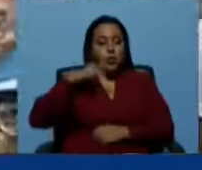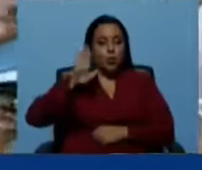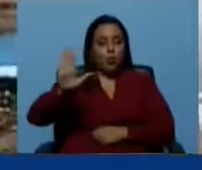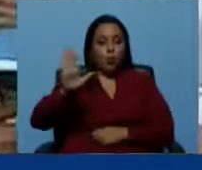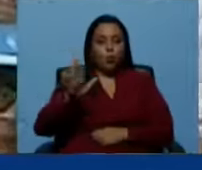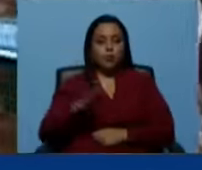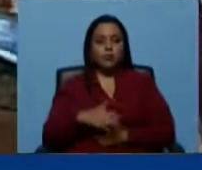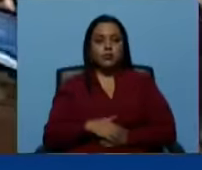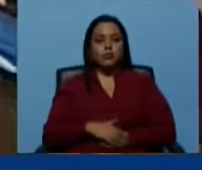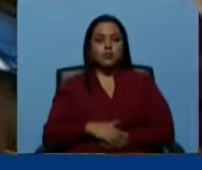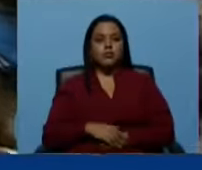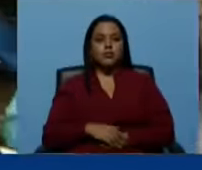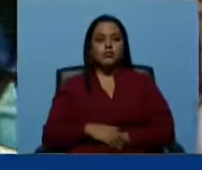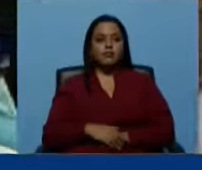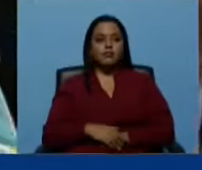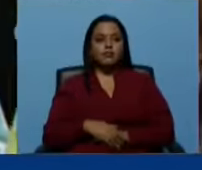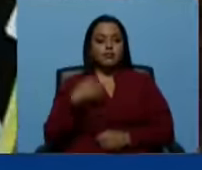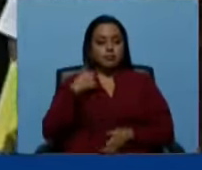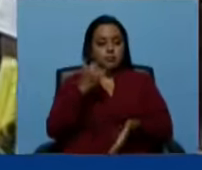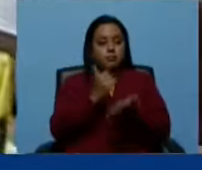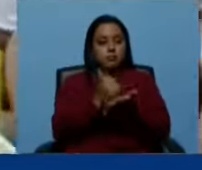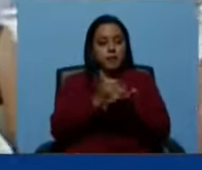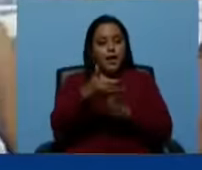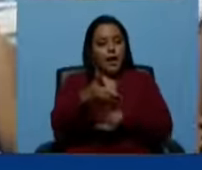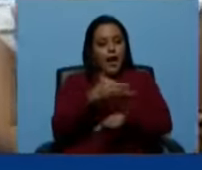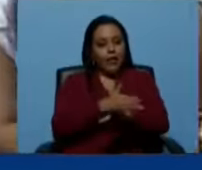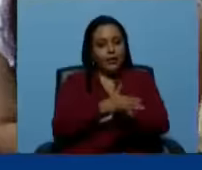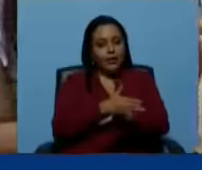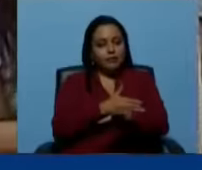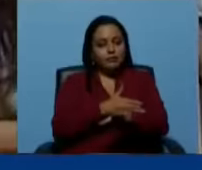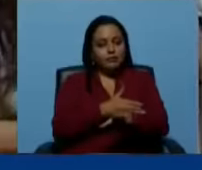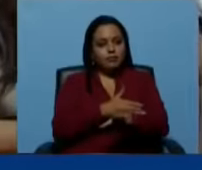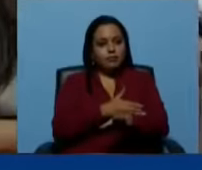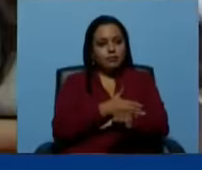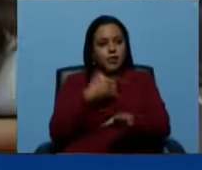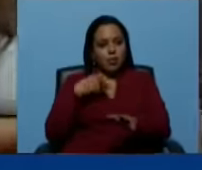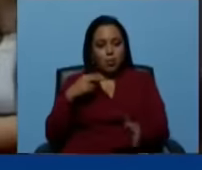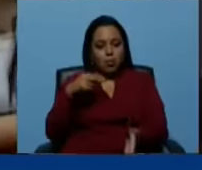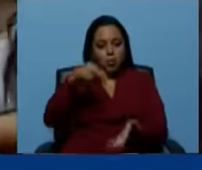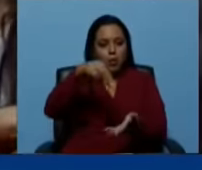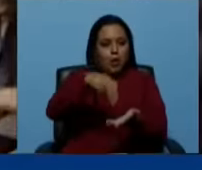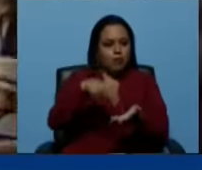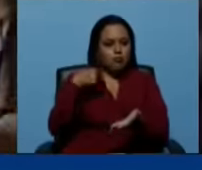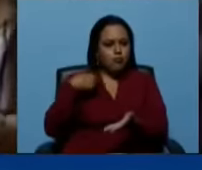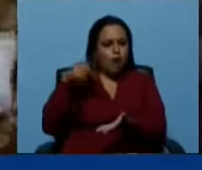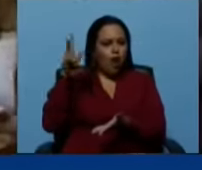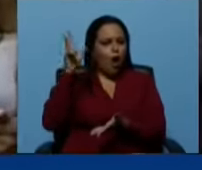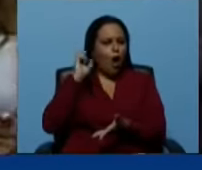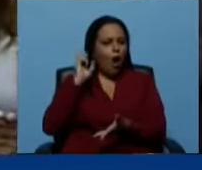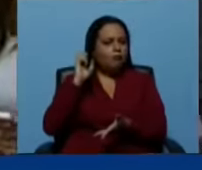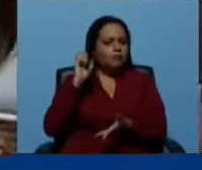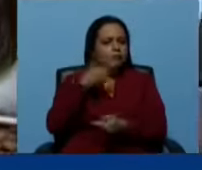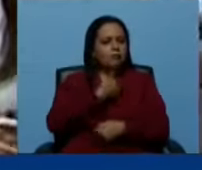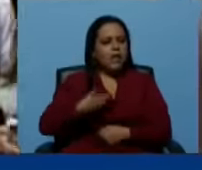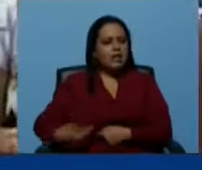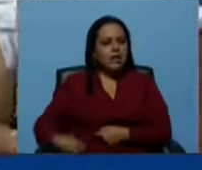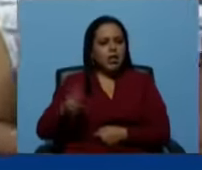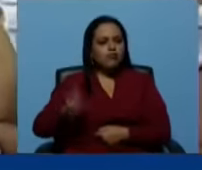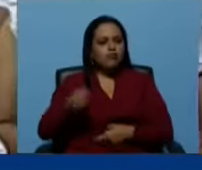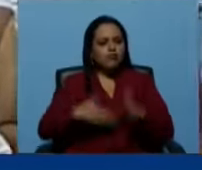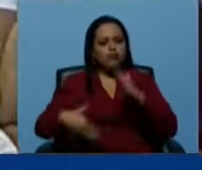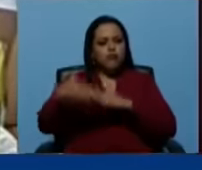Miren, ahorita antes de salir escuché un comunicado de la presidenta del Tribunal Supremo de Justicia.